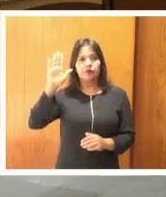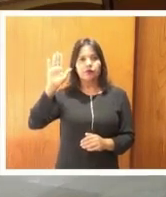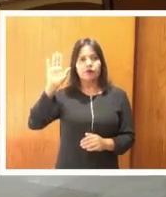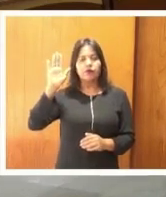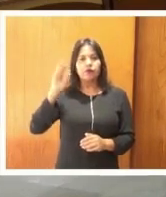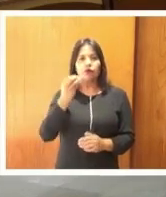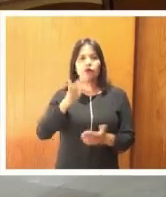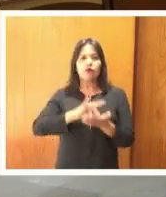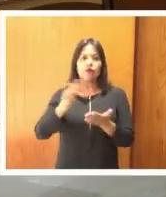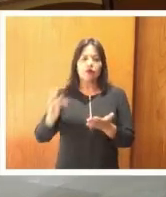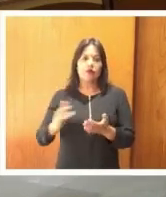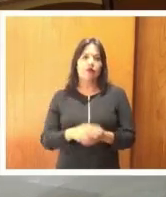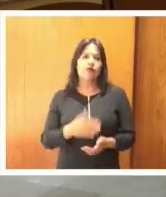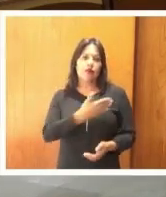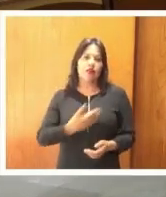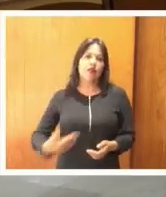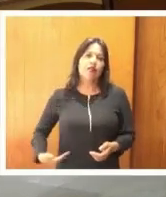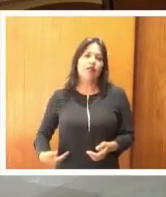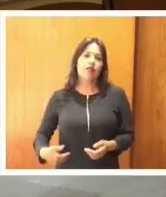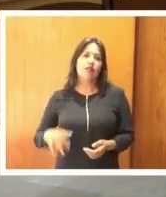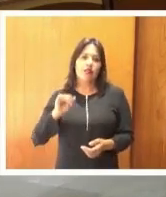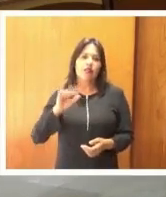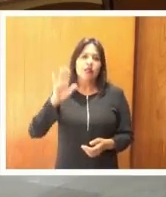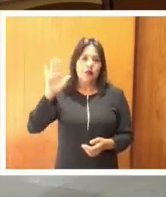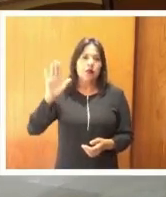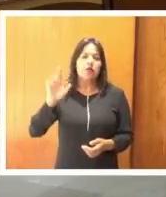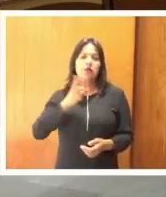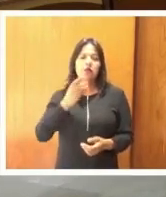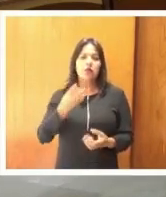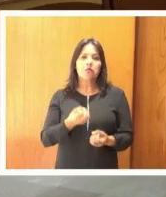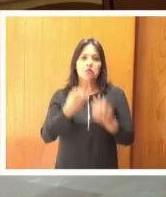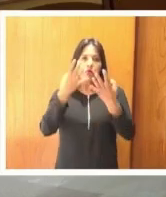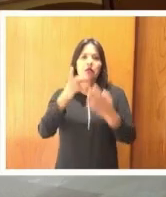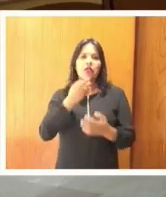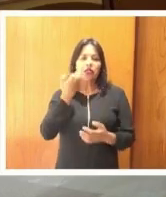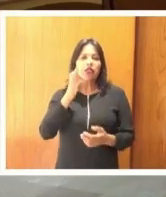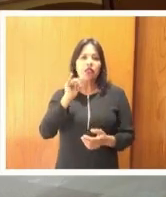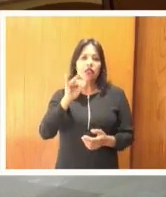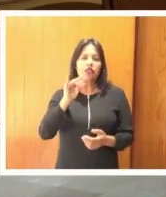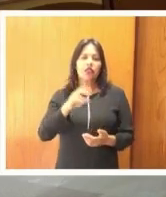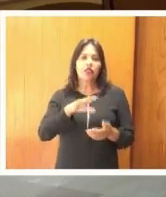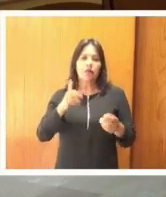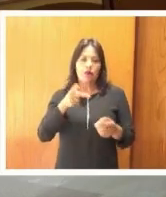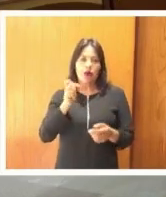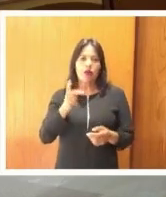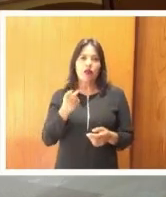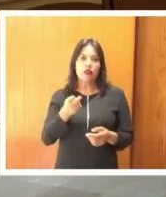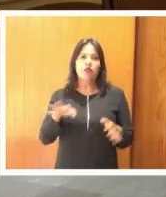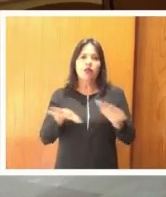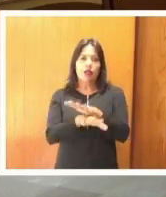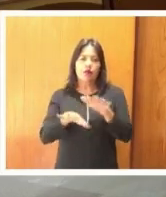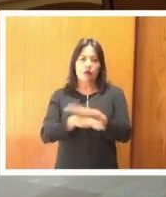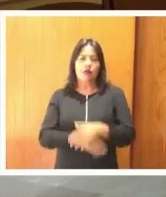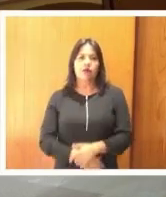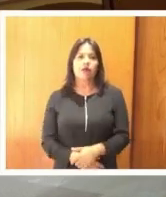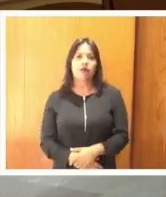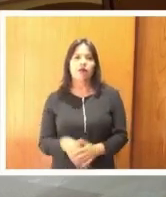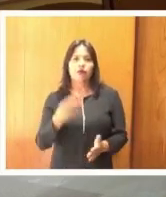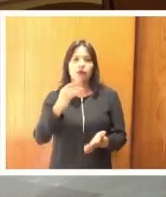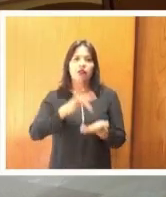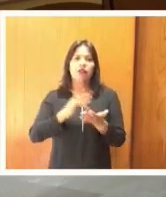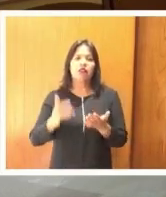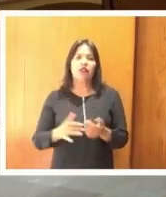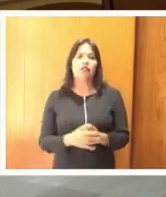Muchas gracias, comisionado presidente. Aprobado por unanimidad de votos el orden del día con las modificaciones precisadas. Muchas gracias,